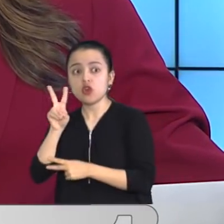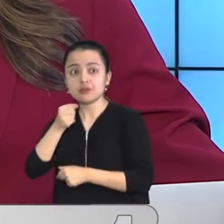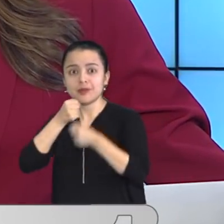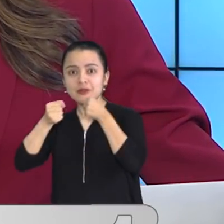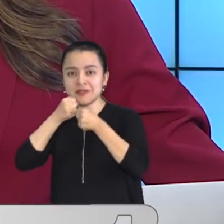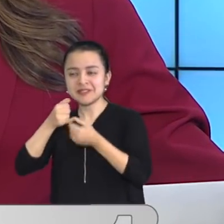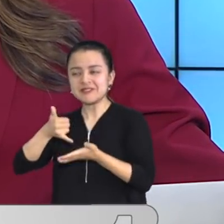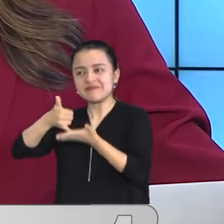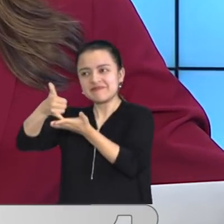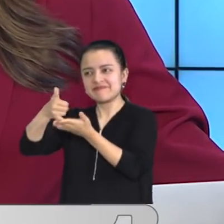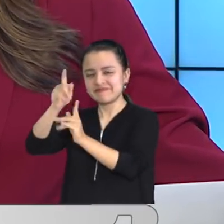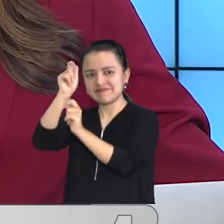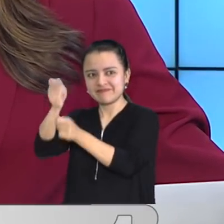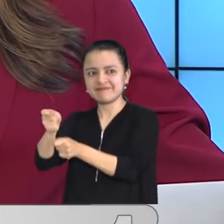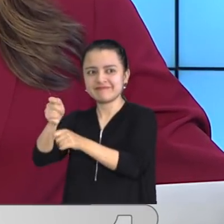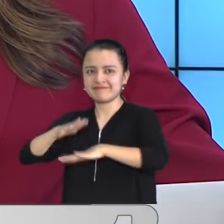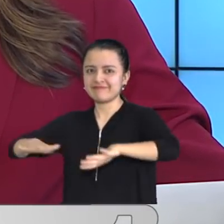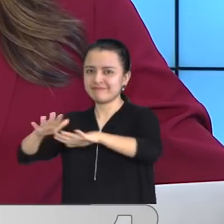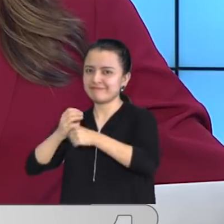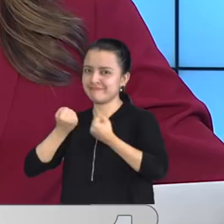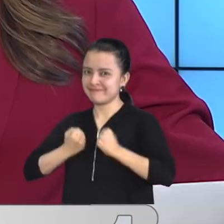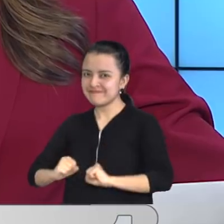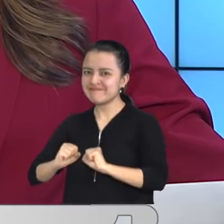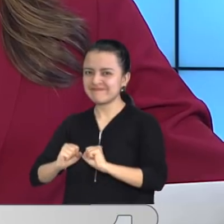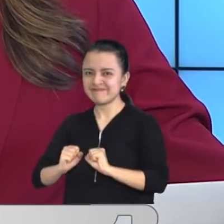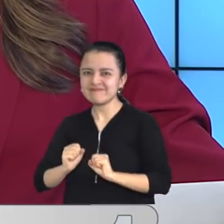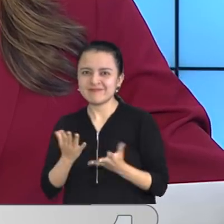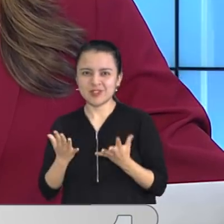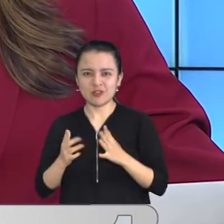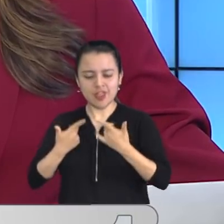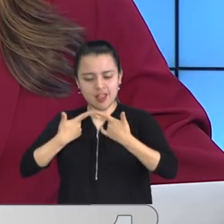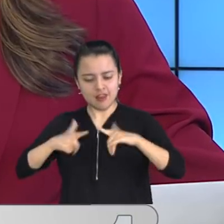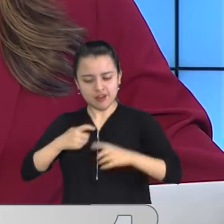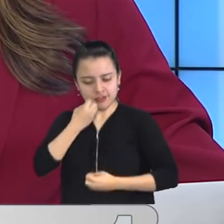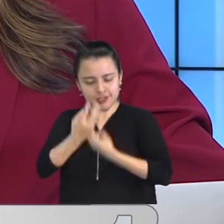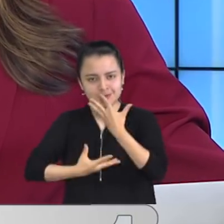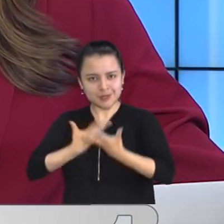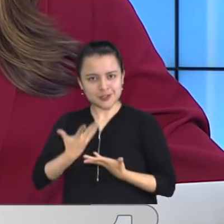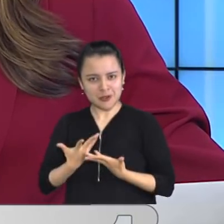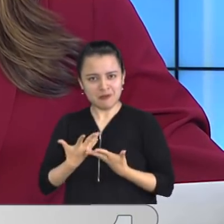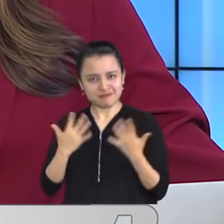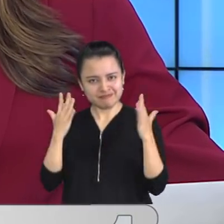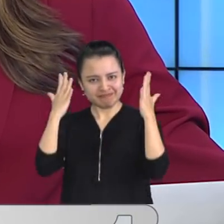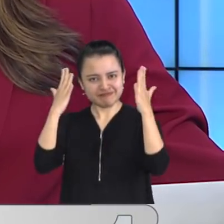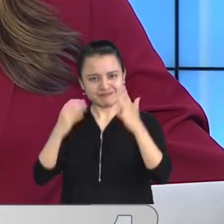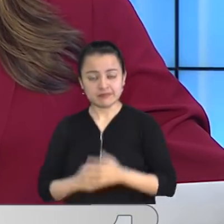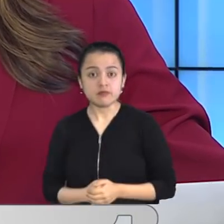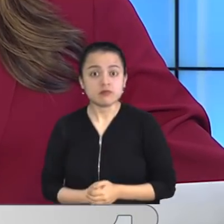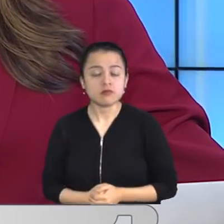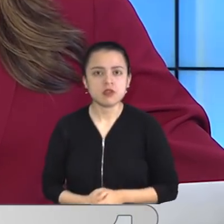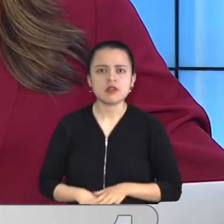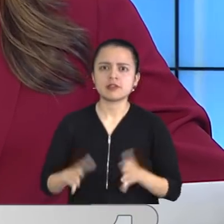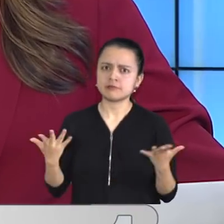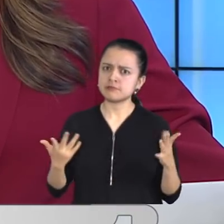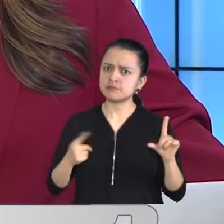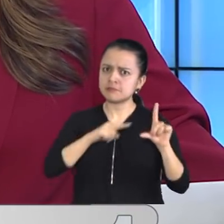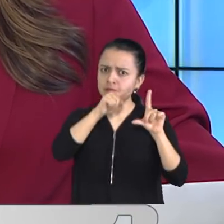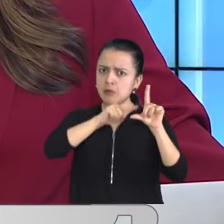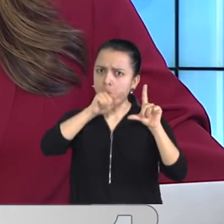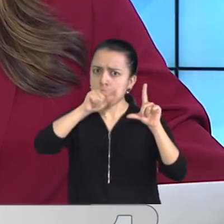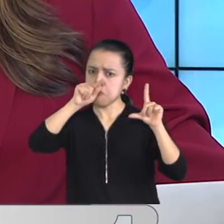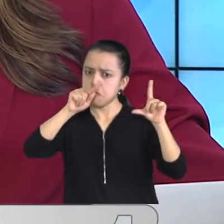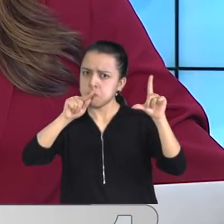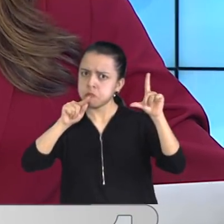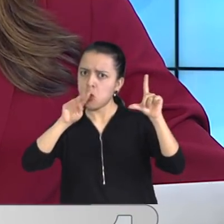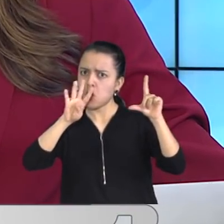el Premio Nobel de la Paz por sus esfuerzos para salvaguardar la libertad de expresión. Y la tasa de desempleo en Estados Unidos se situó en